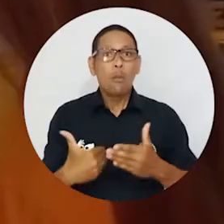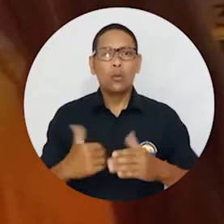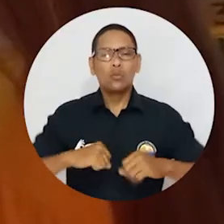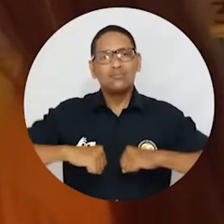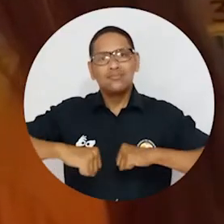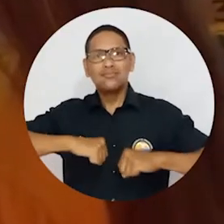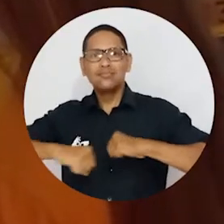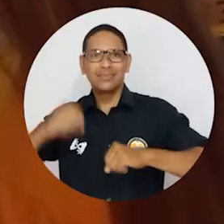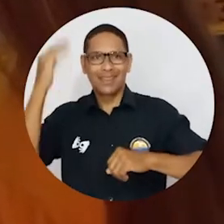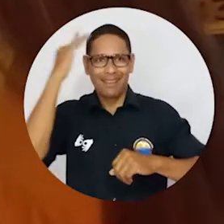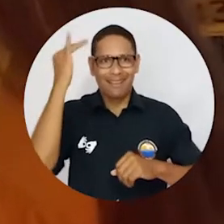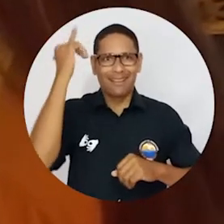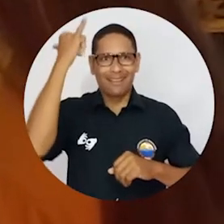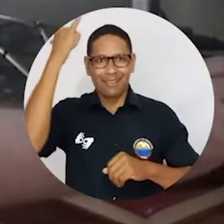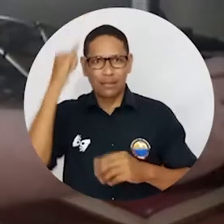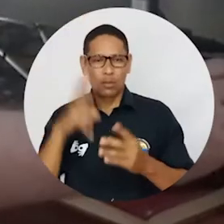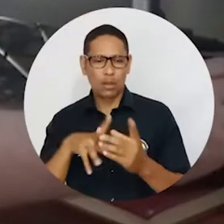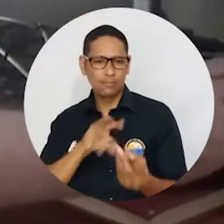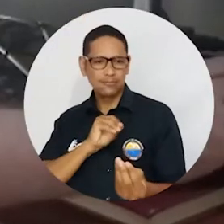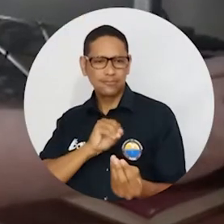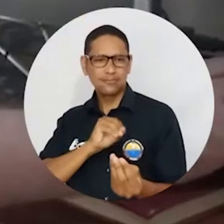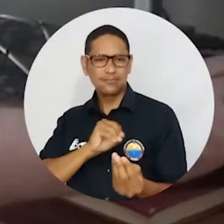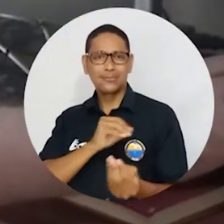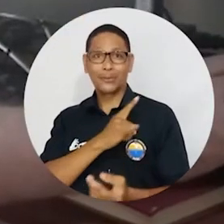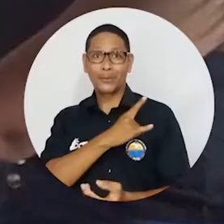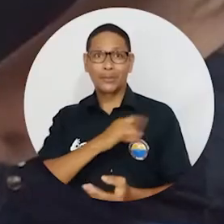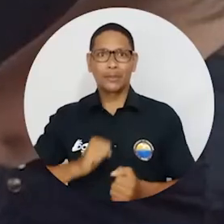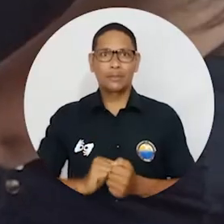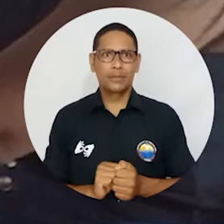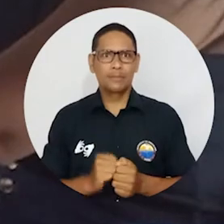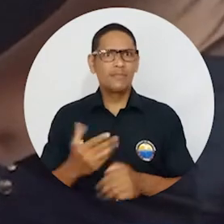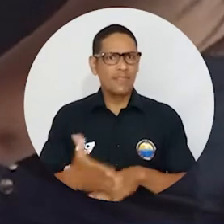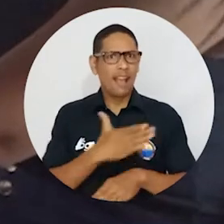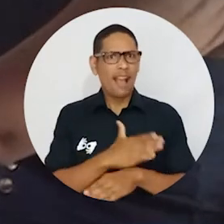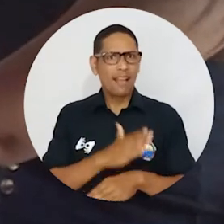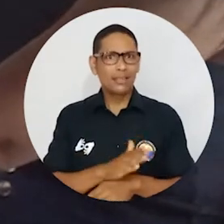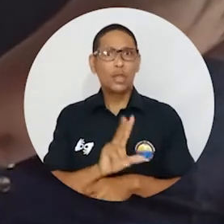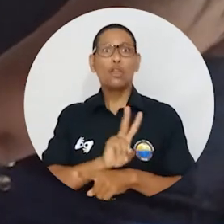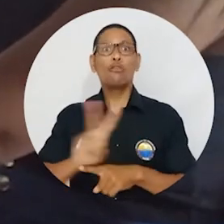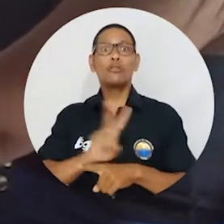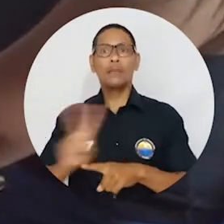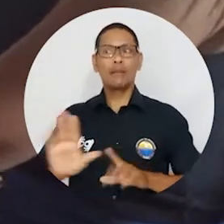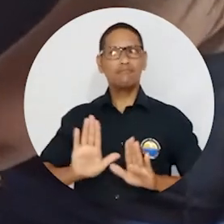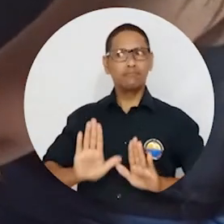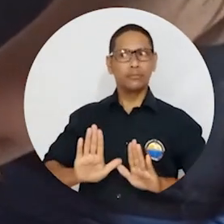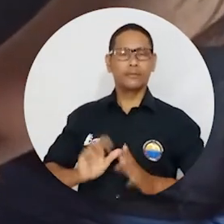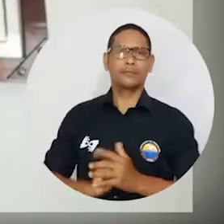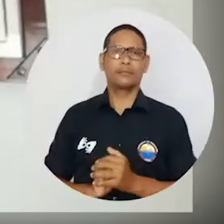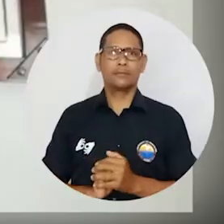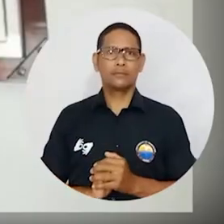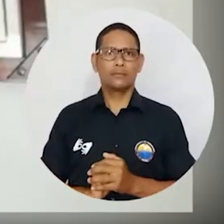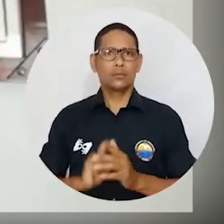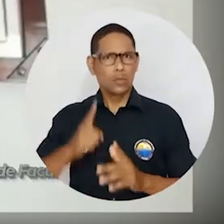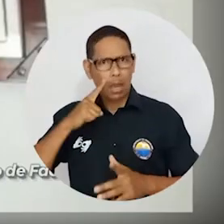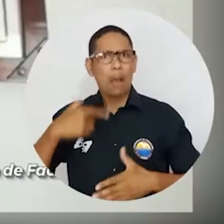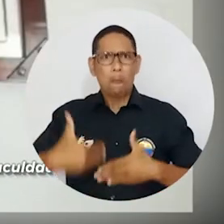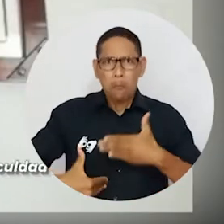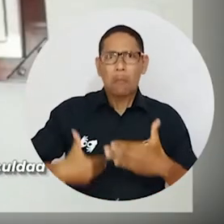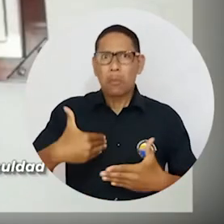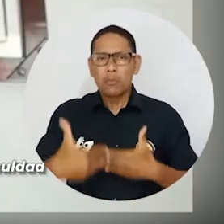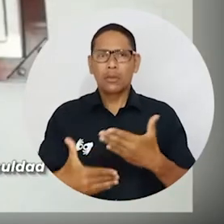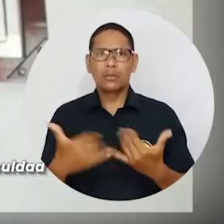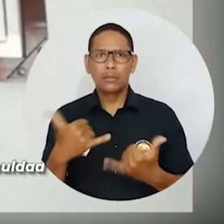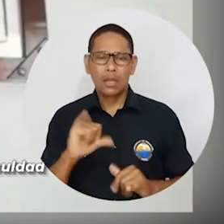y flexible a las actividades académicas y de formación universitaria, que habían sido suspendidas por 2 semanas. Durante todo este